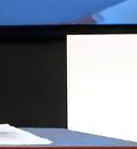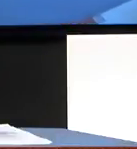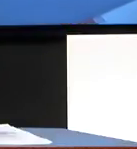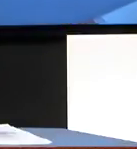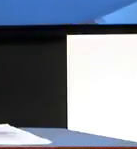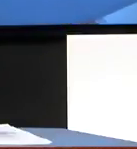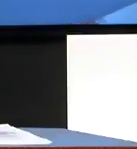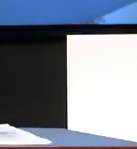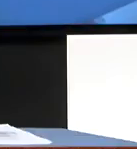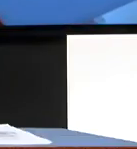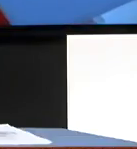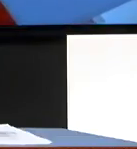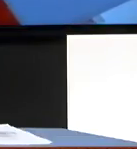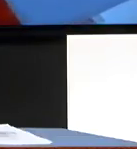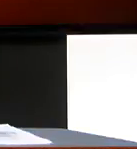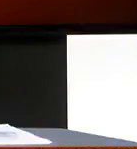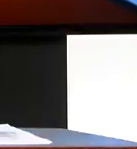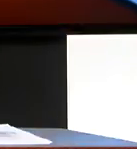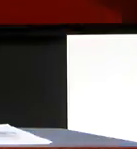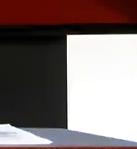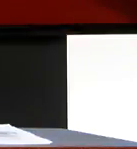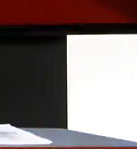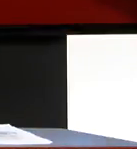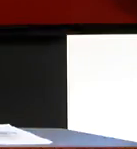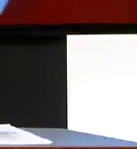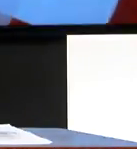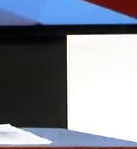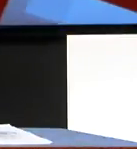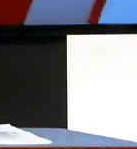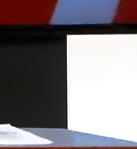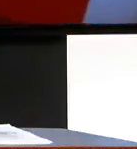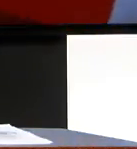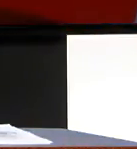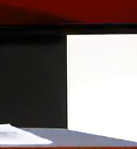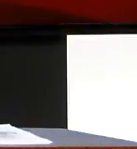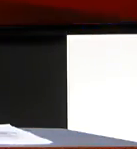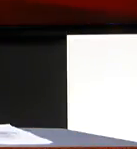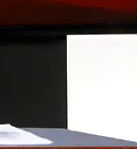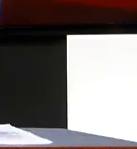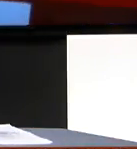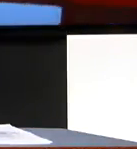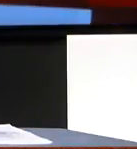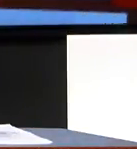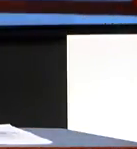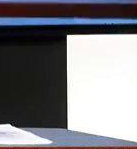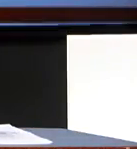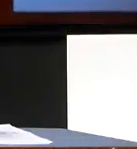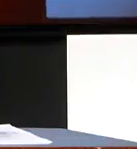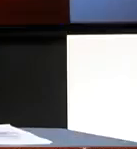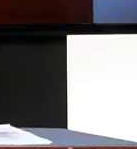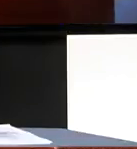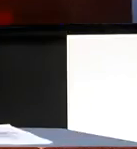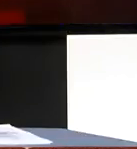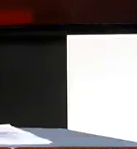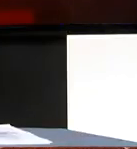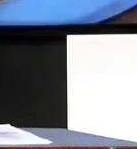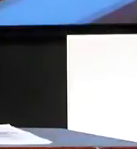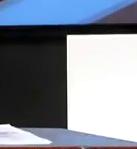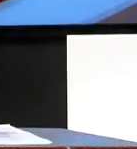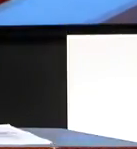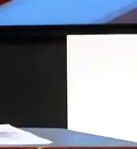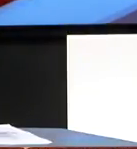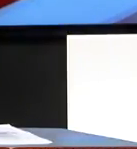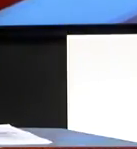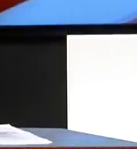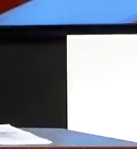Impresionante este homenaje, ya lo decíamos ayer, Pati, pues se rompió el número de asistencia respecto a otros grandes